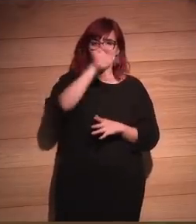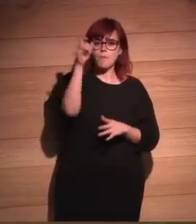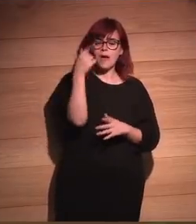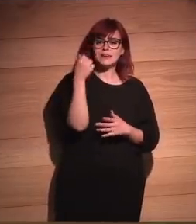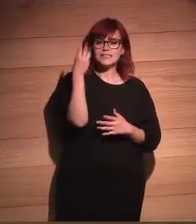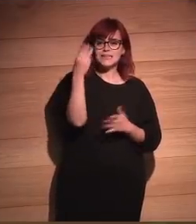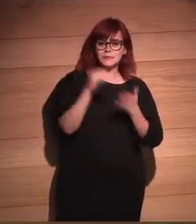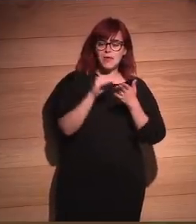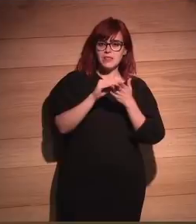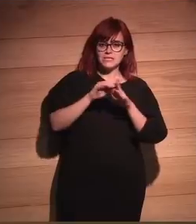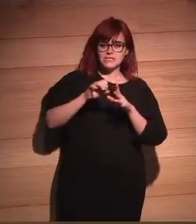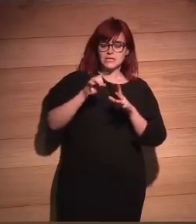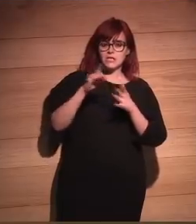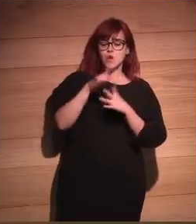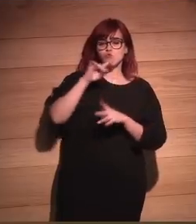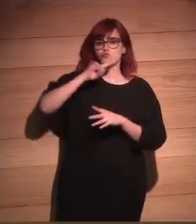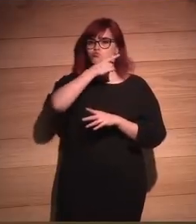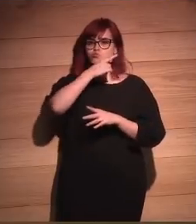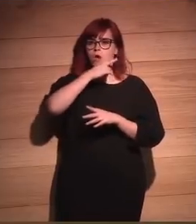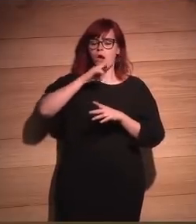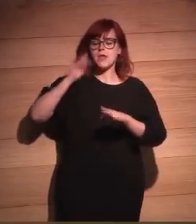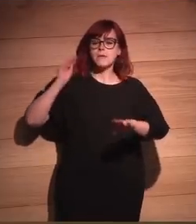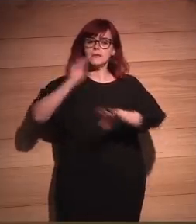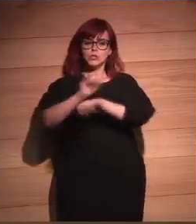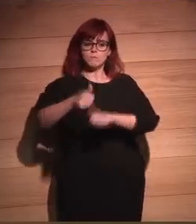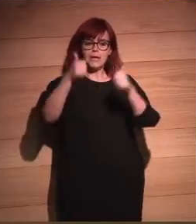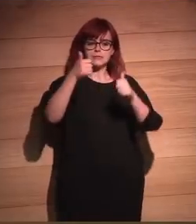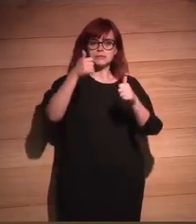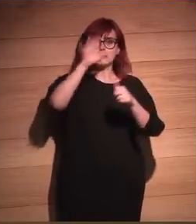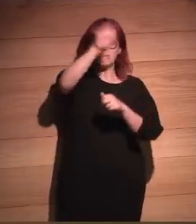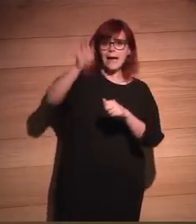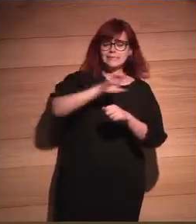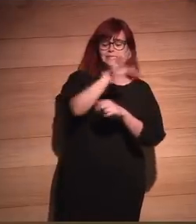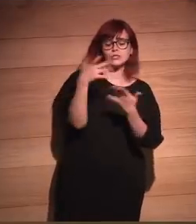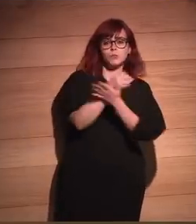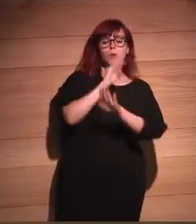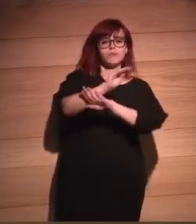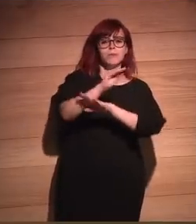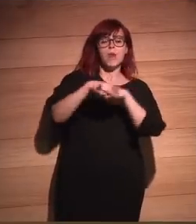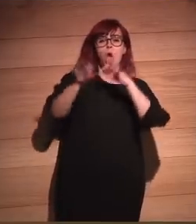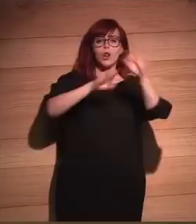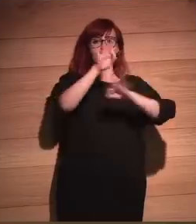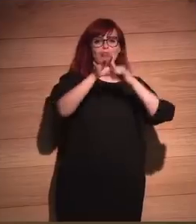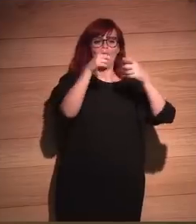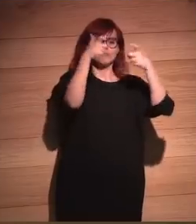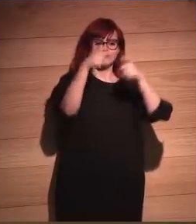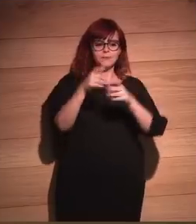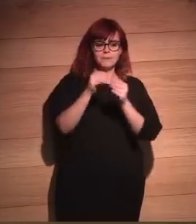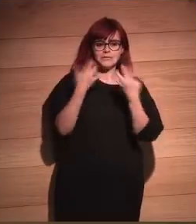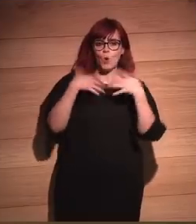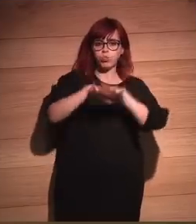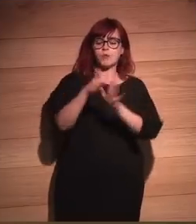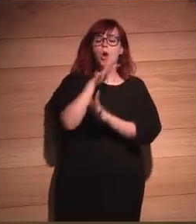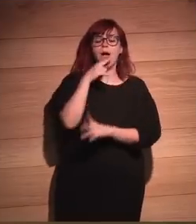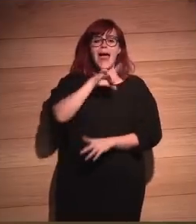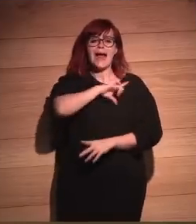invierten 3 veces más que Rusia en defensa al año. Lo que pasa es que desorganizadamente. O sea que seguramente el